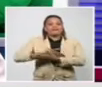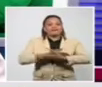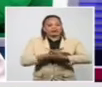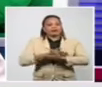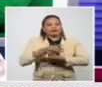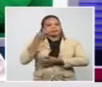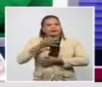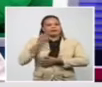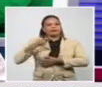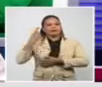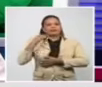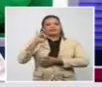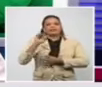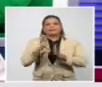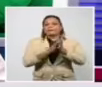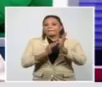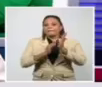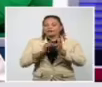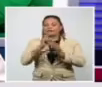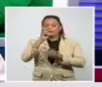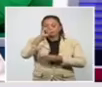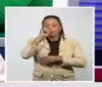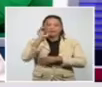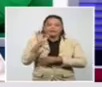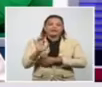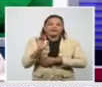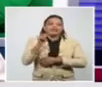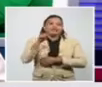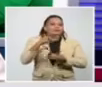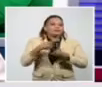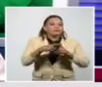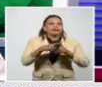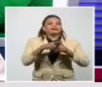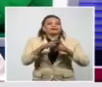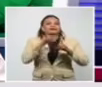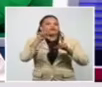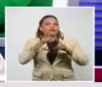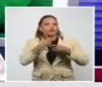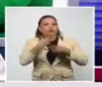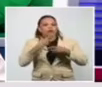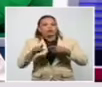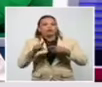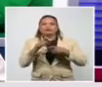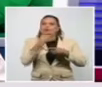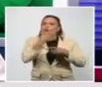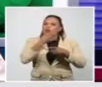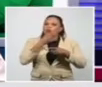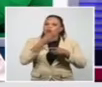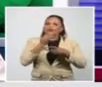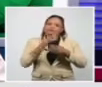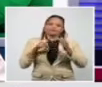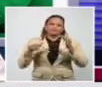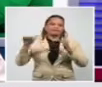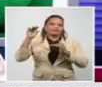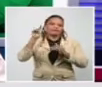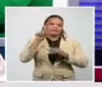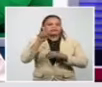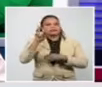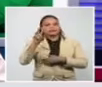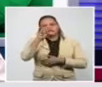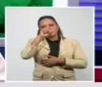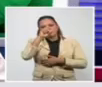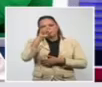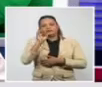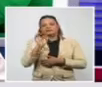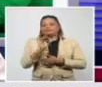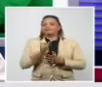7 meses de edad, y se incorpora en el día de hoy un jovencito, un adolescente de 13 años de edad.